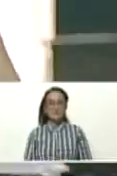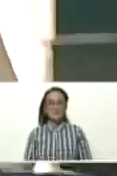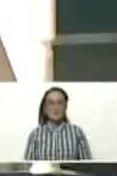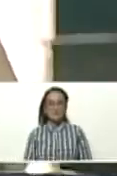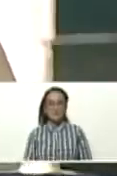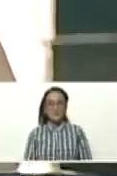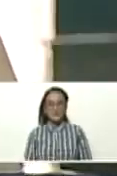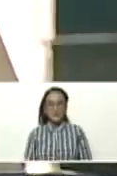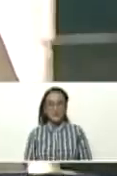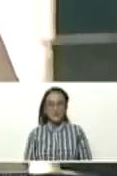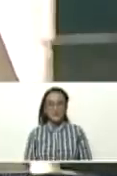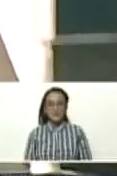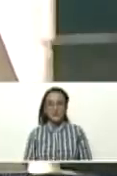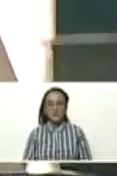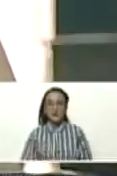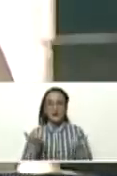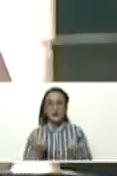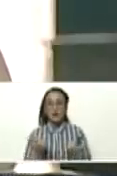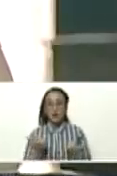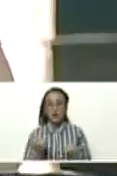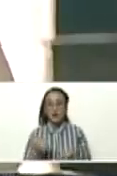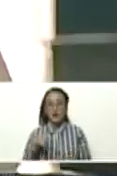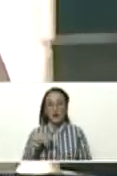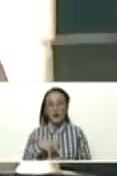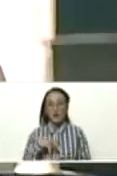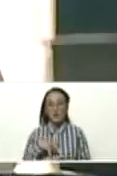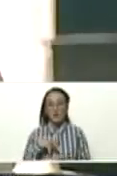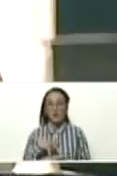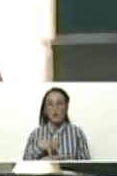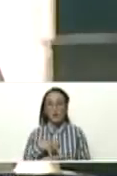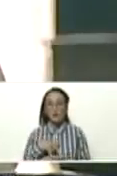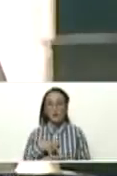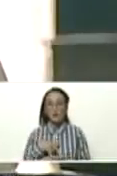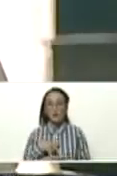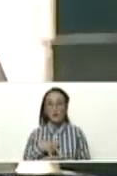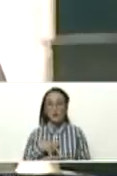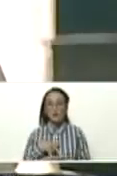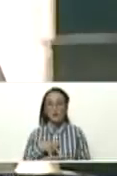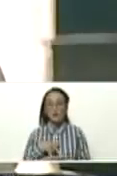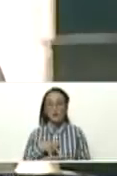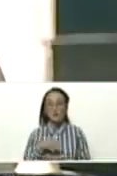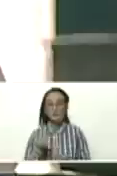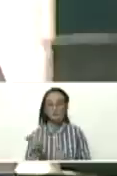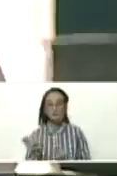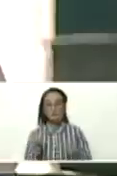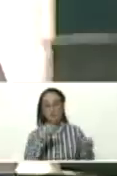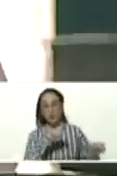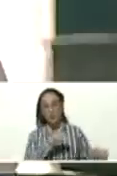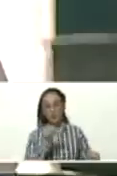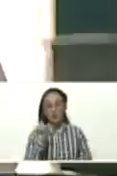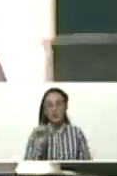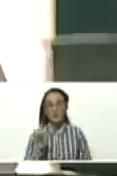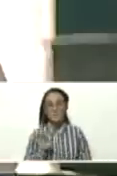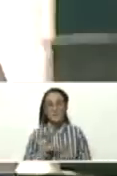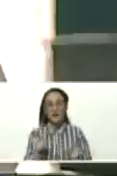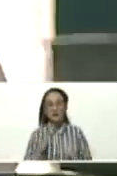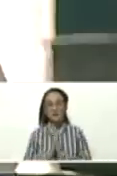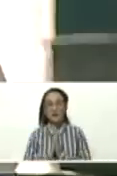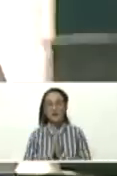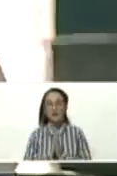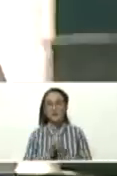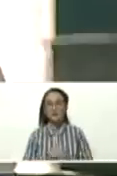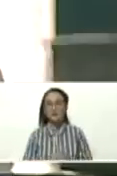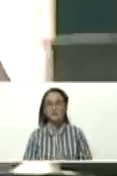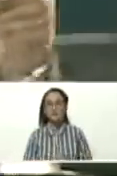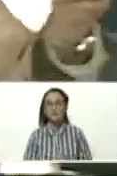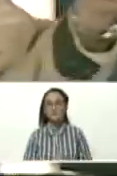De eso se trata. Y ahora nos vamos a Carabobo. De Socopó a Guacara. De Guacara a Palo Santo. No hay negra que baile